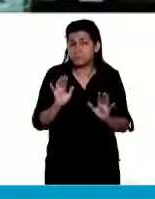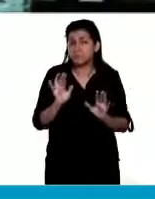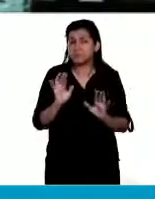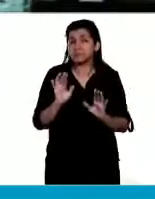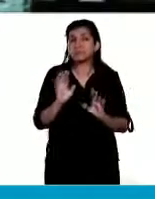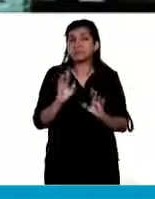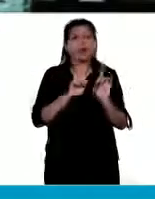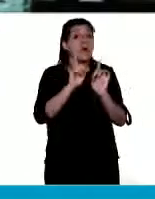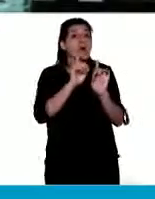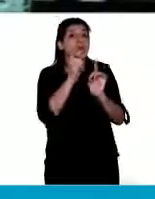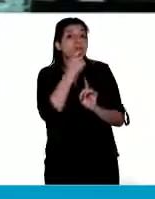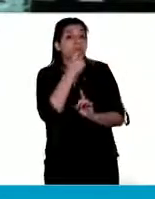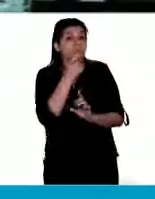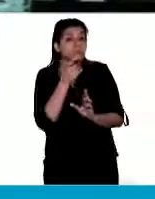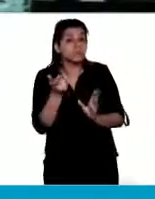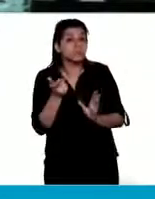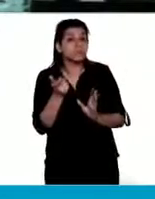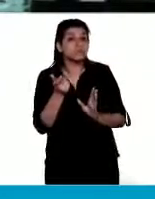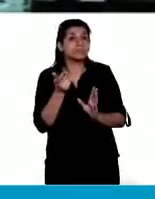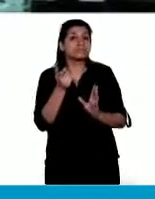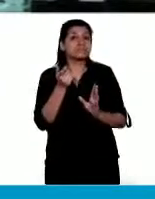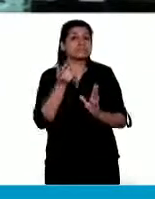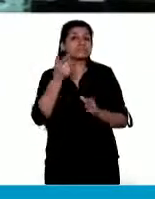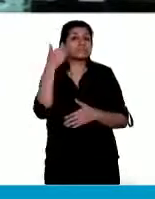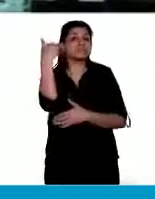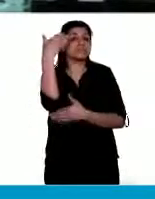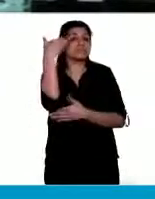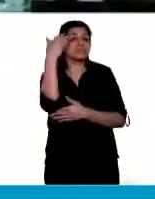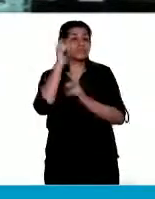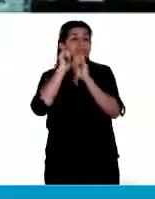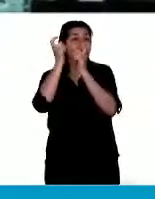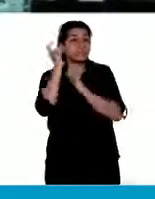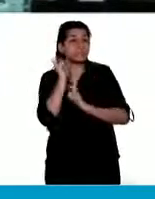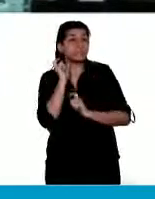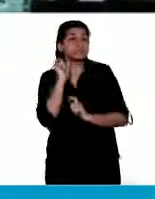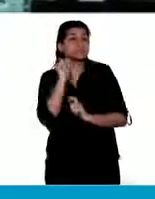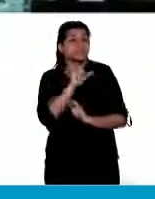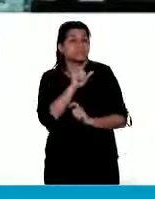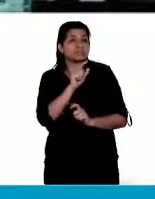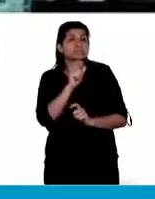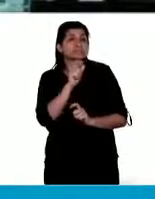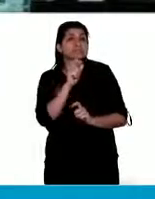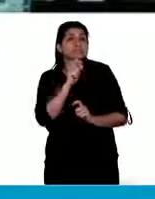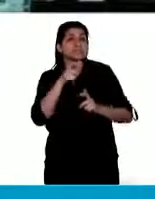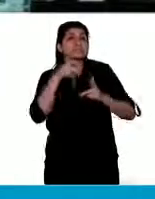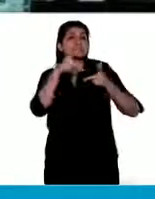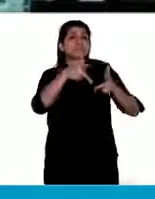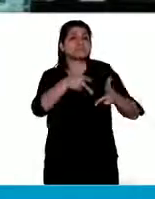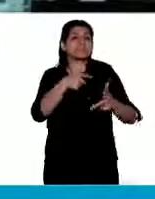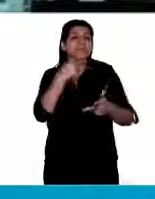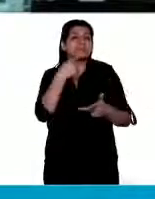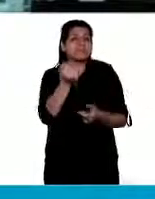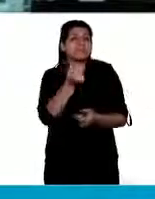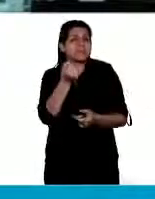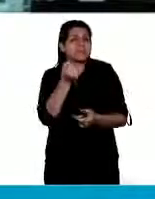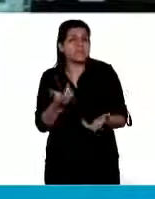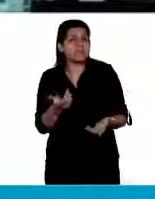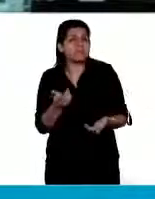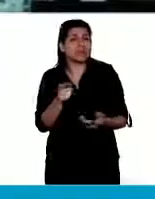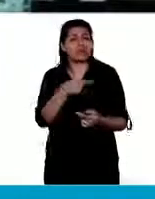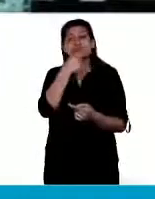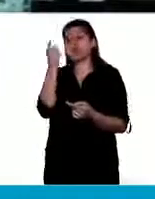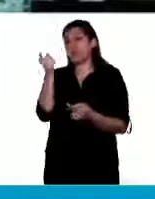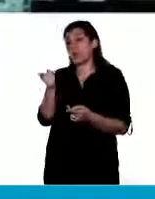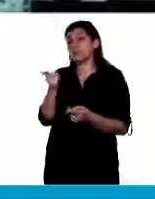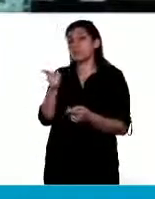Algunos siendo grandes oradores por motu propio, porque la palabra le fluye y demás, y otros porque quizás